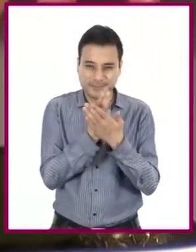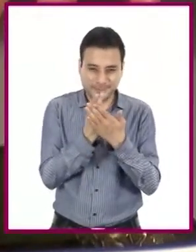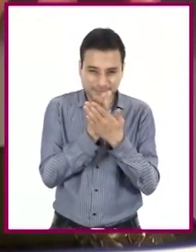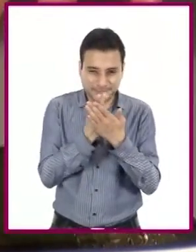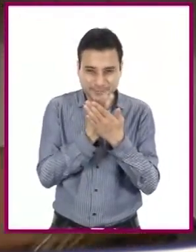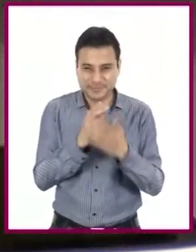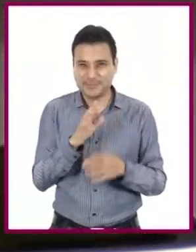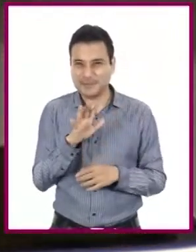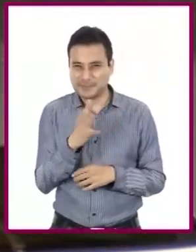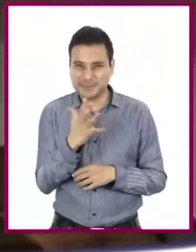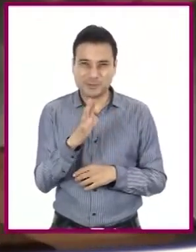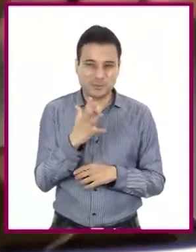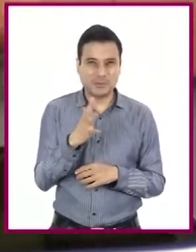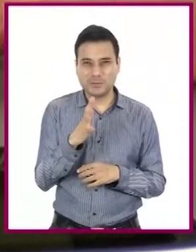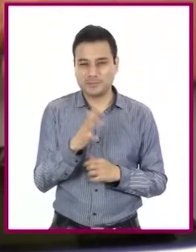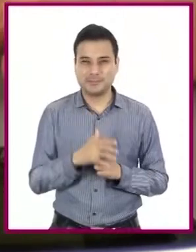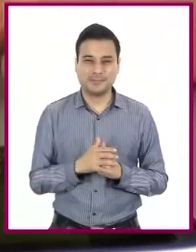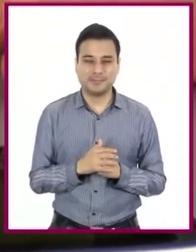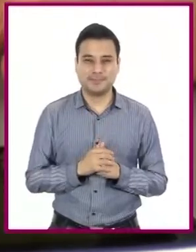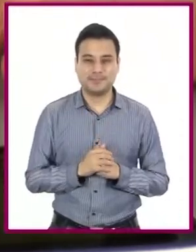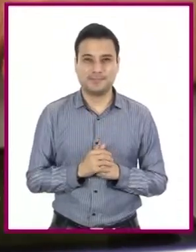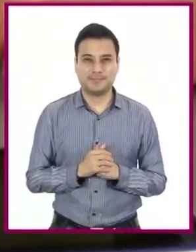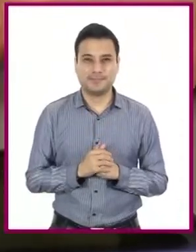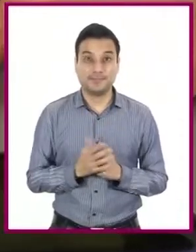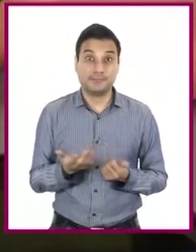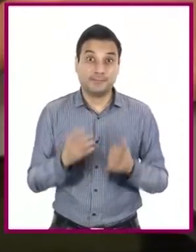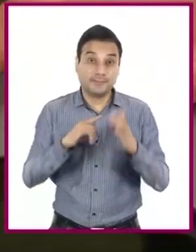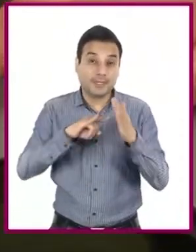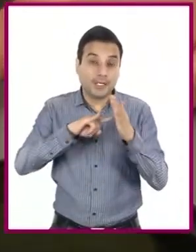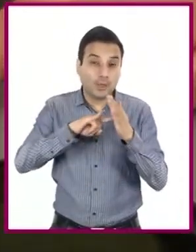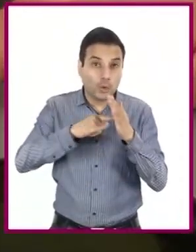utilizar otro. Un reloj.